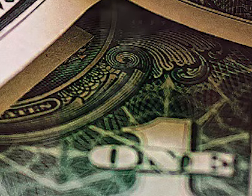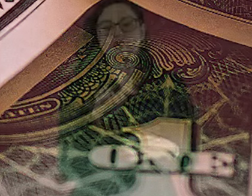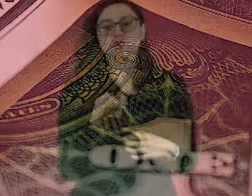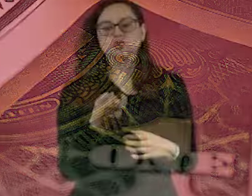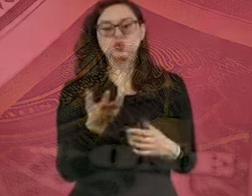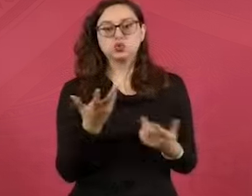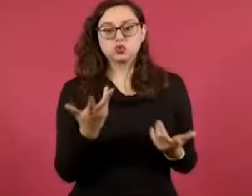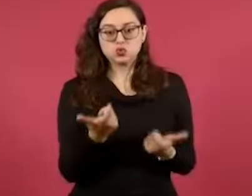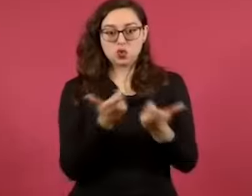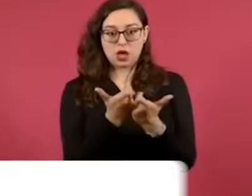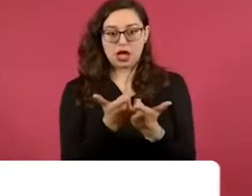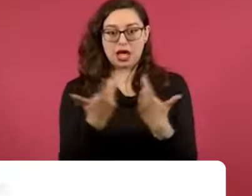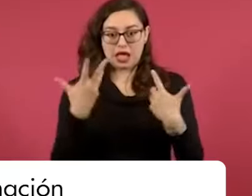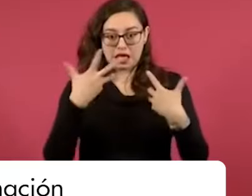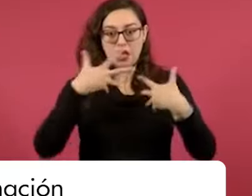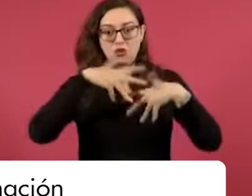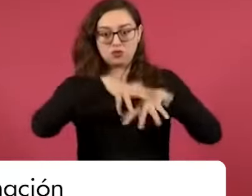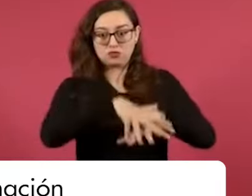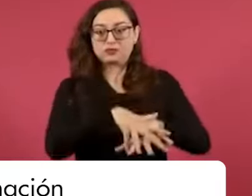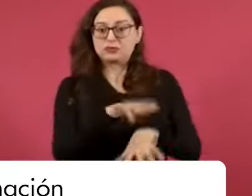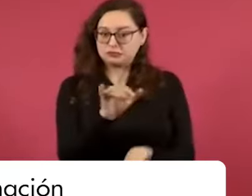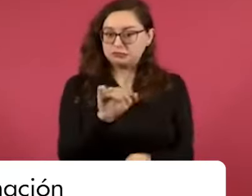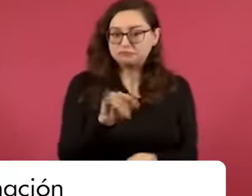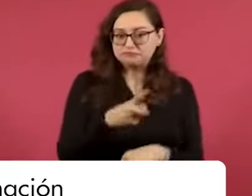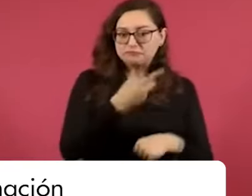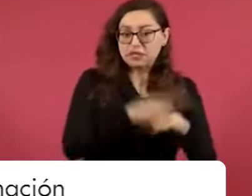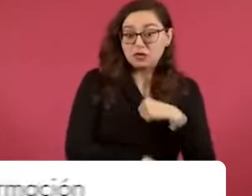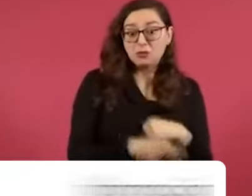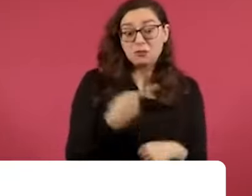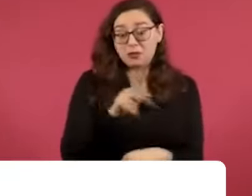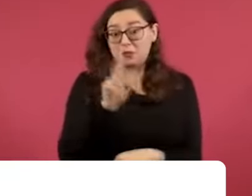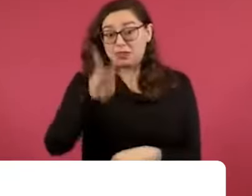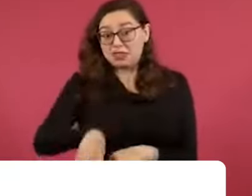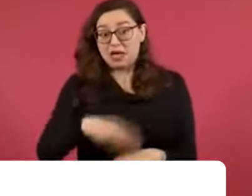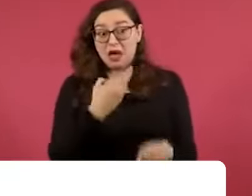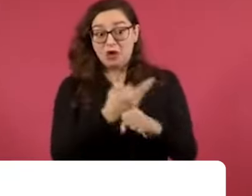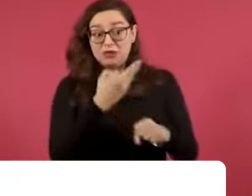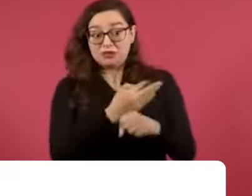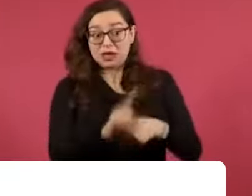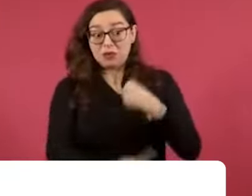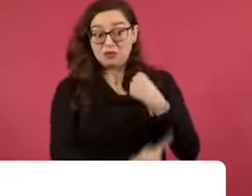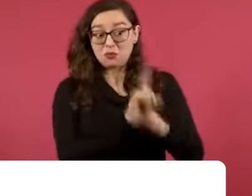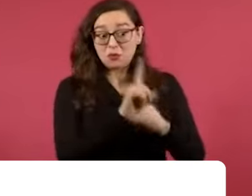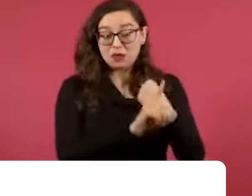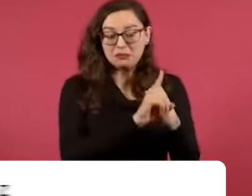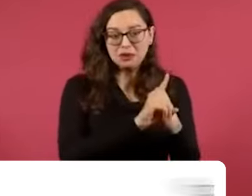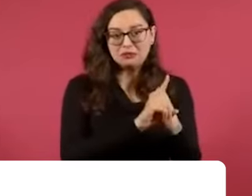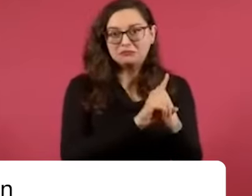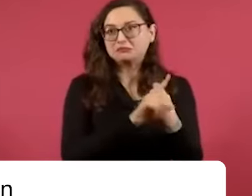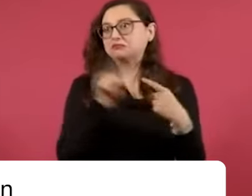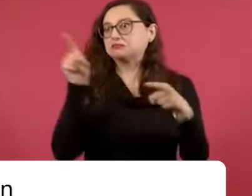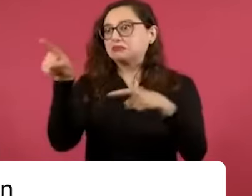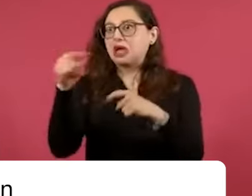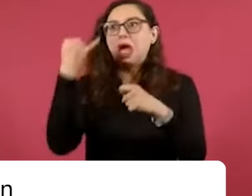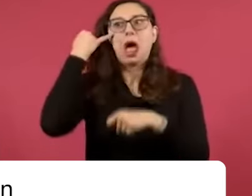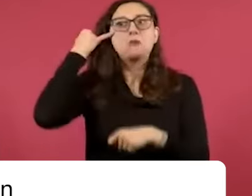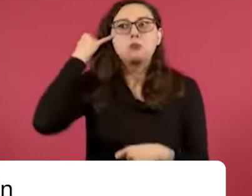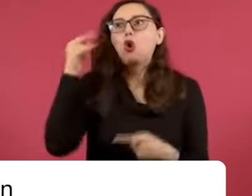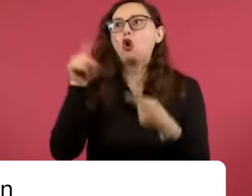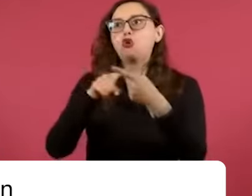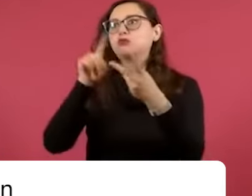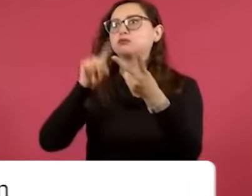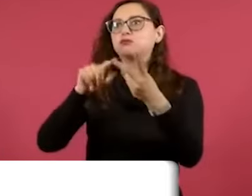subrayó que la estrategia económica de su gobierno ha sido efectiva, permitiendo que México se mantenga fuerte ante contingencias internacionales.